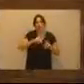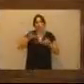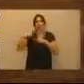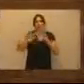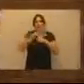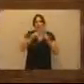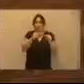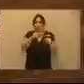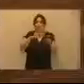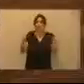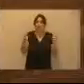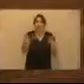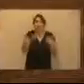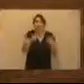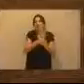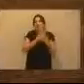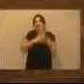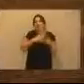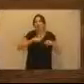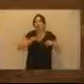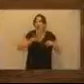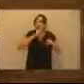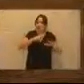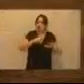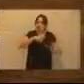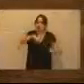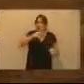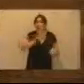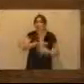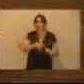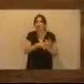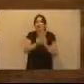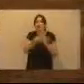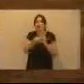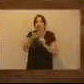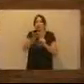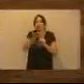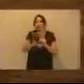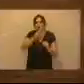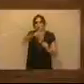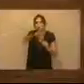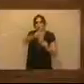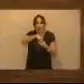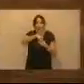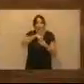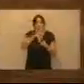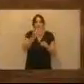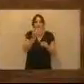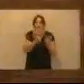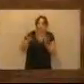danza y, por tanto, del patrimonio musical y de nuestra historia. Al final, es un elemento más que hay que conservar de manera transversal.